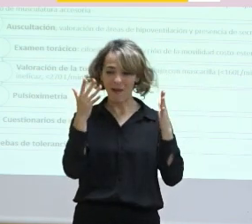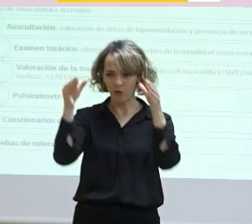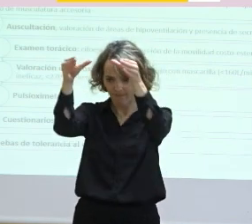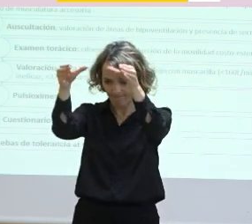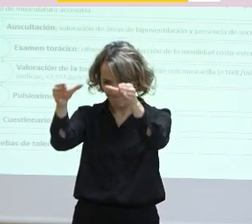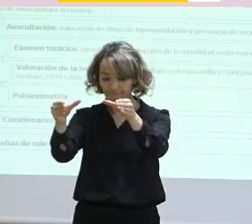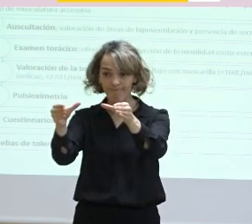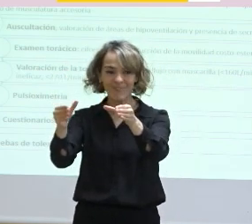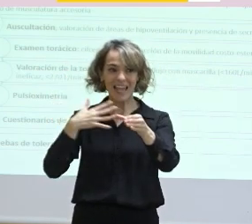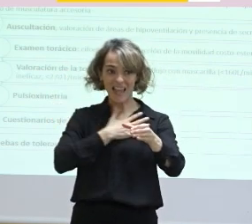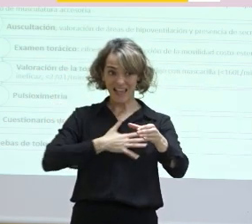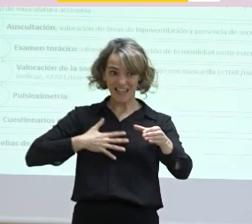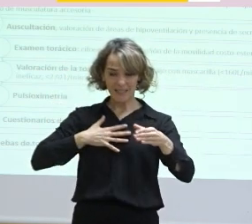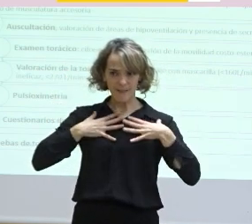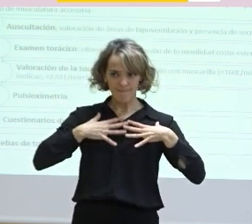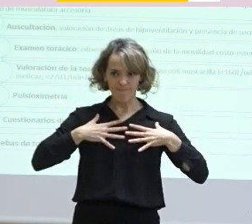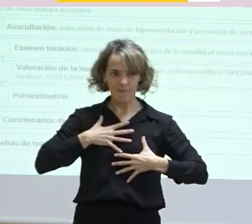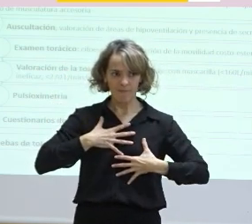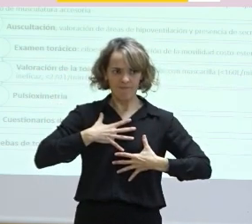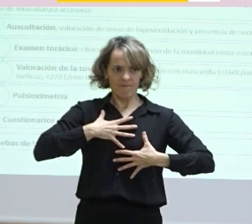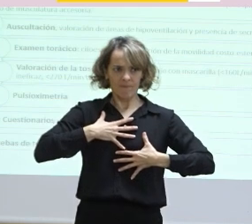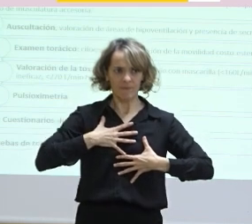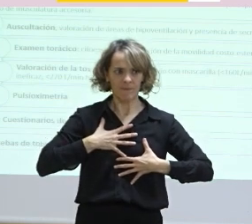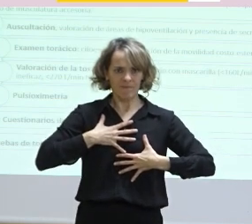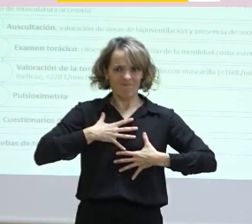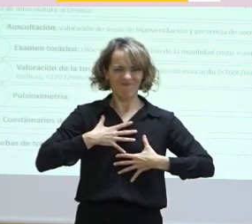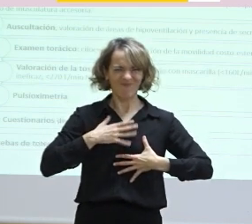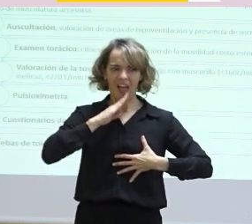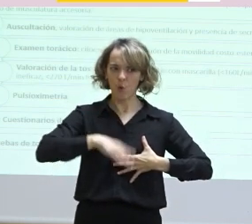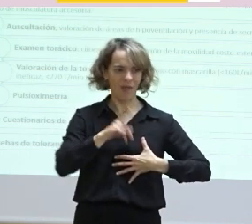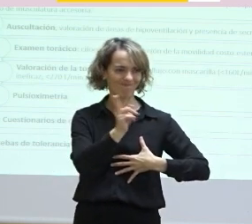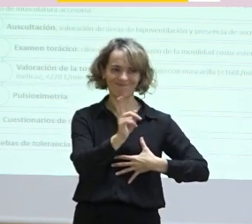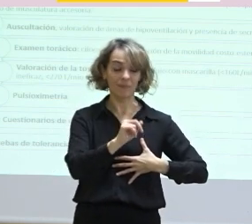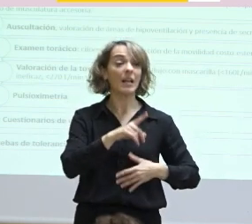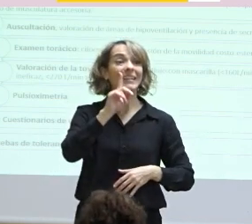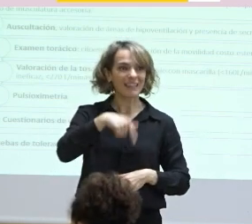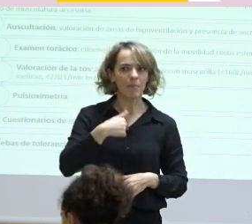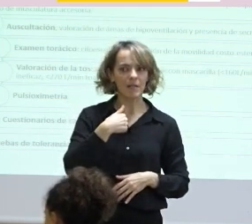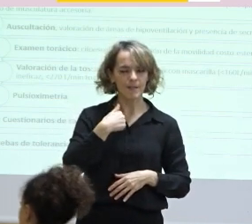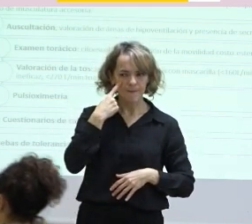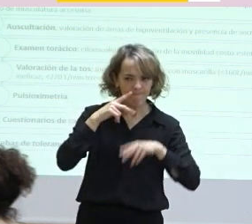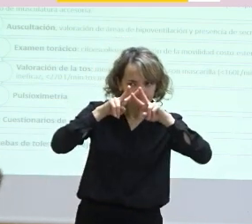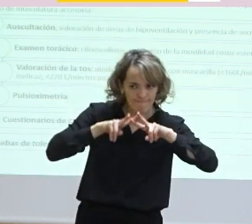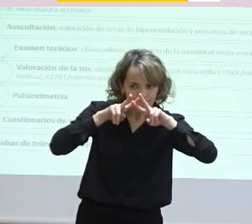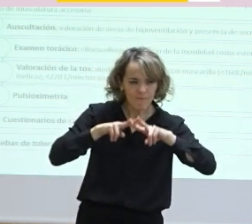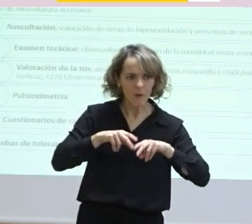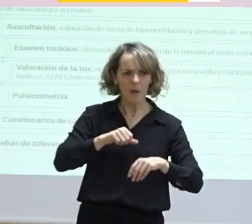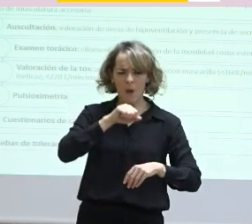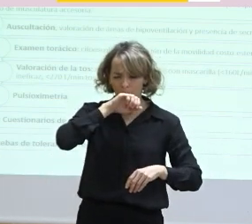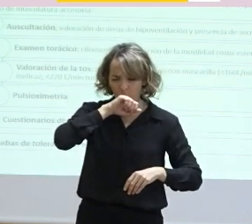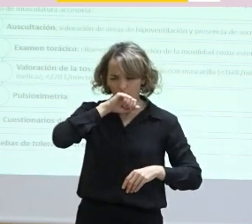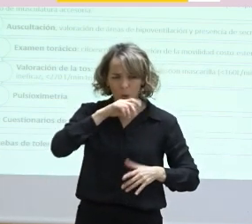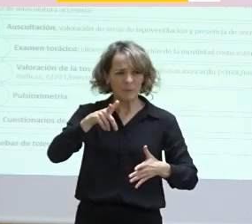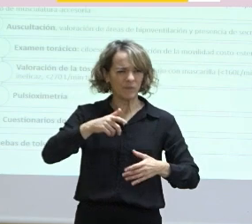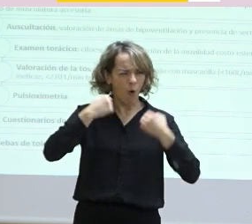que la caja torácica no se expande de forma adecuada. También valoré la fuerza de la tos, ahora os explico un